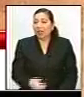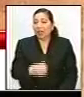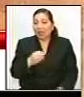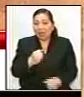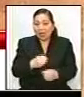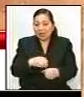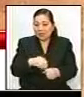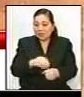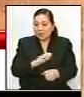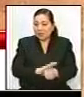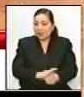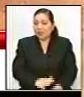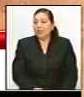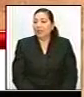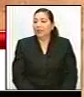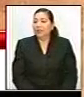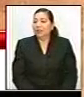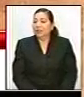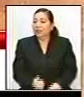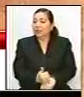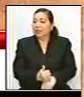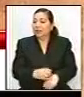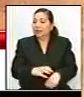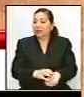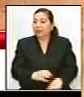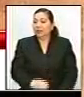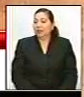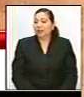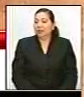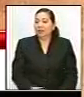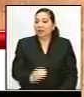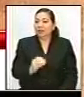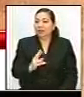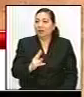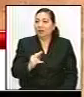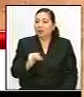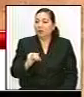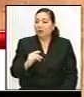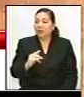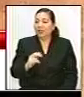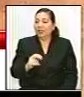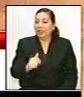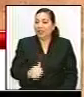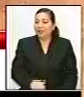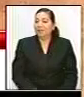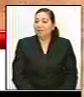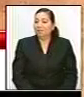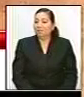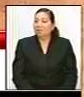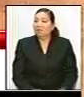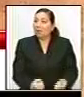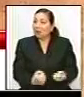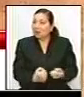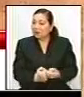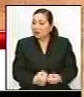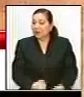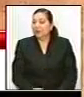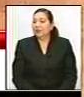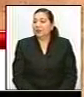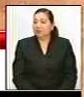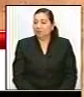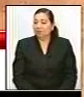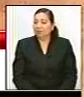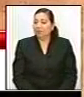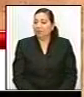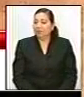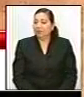cada uno y con el asesor, el doctor Corcuera. El doctor Corcuera nos atendió y entonces yo